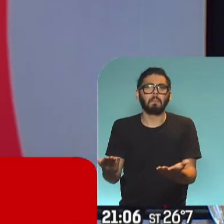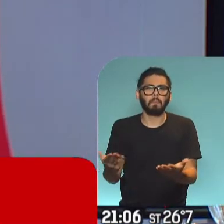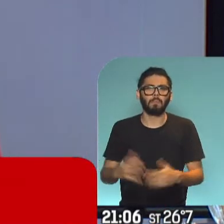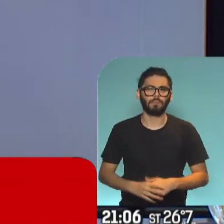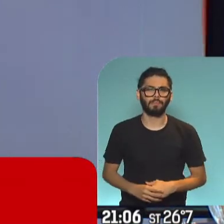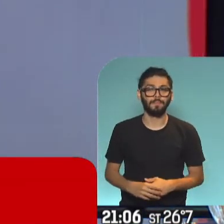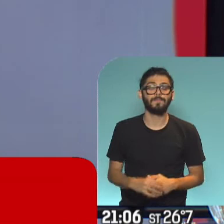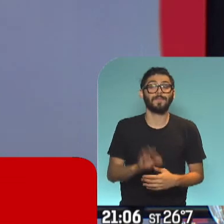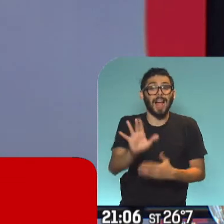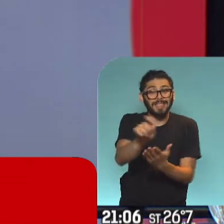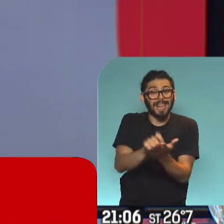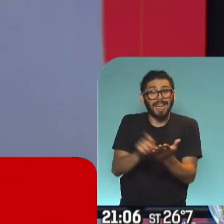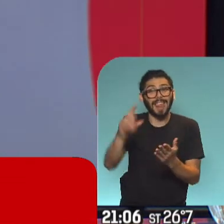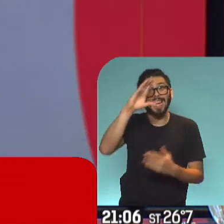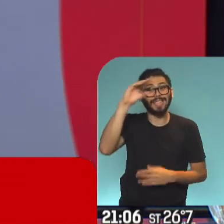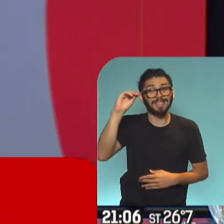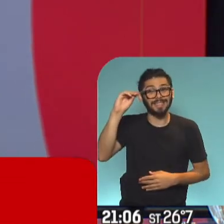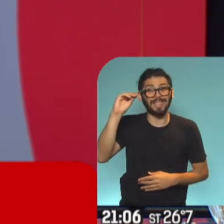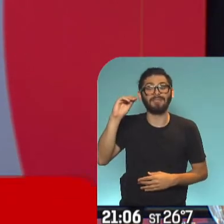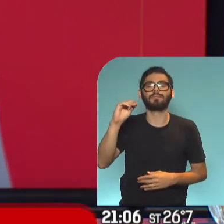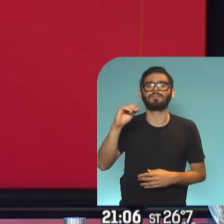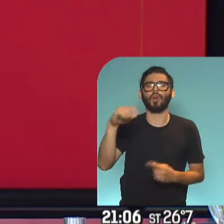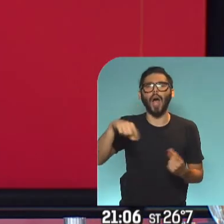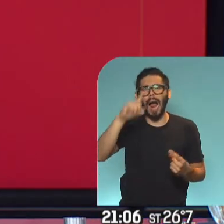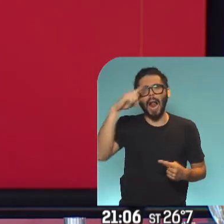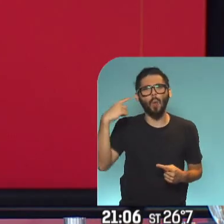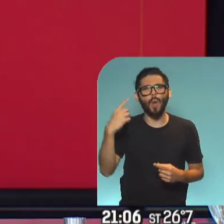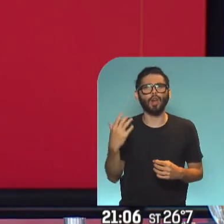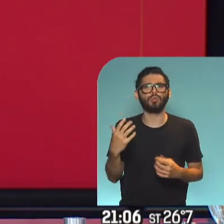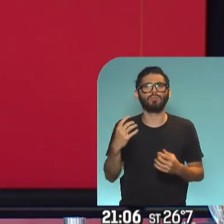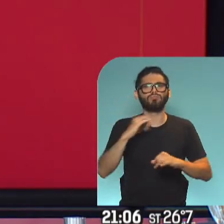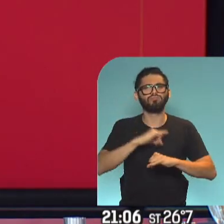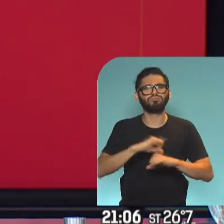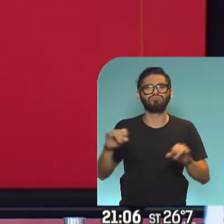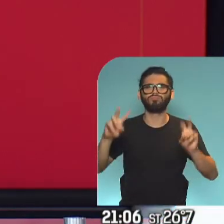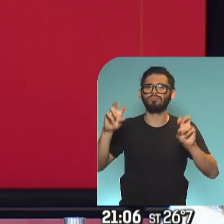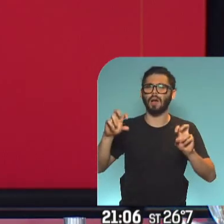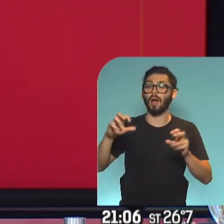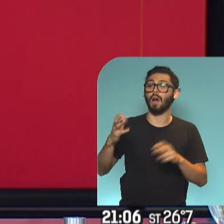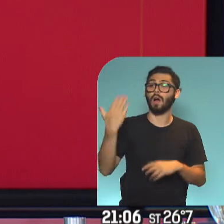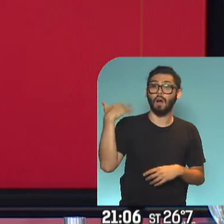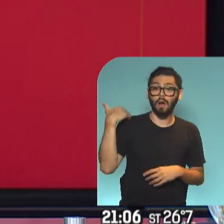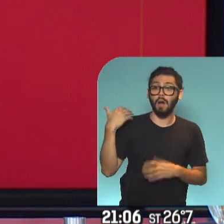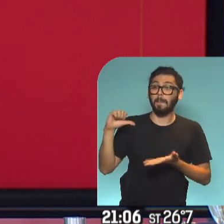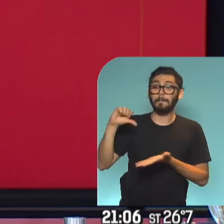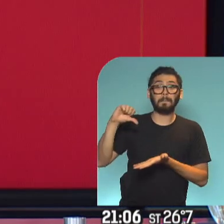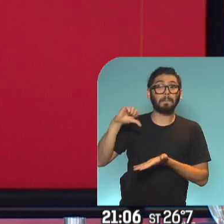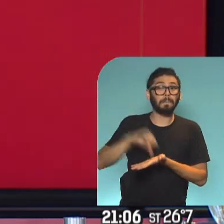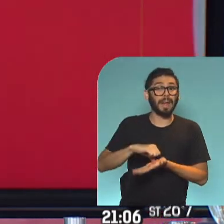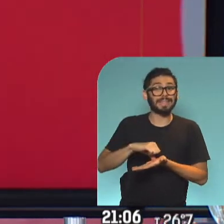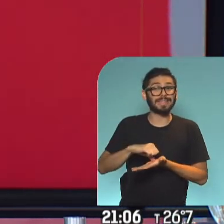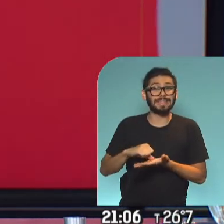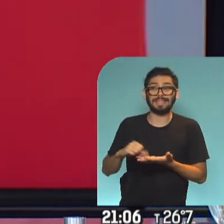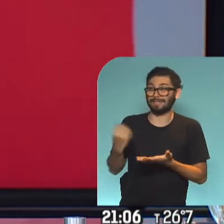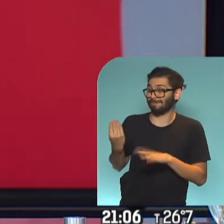ella publicó en sus redes sociales, Alberto Fernández hoy se refirió al país que había encontrado en su momento, a casi un